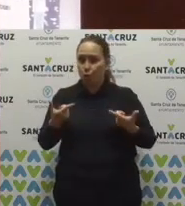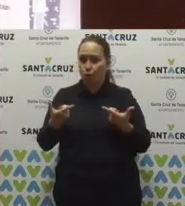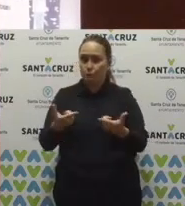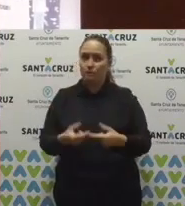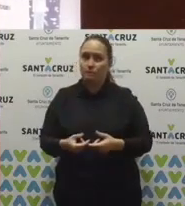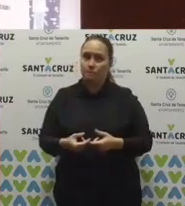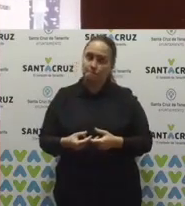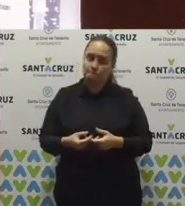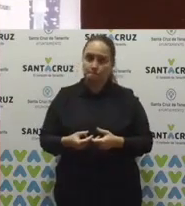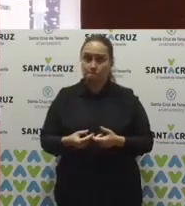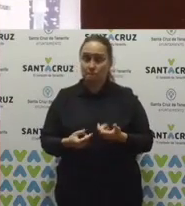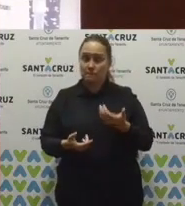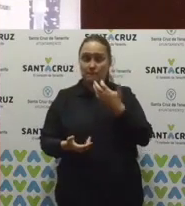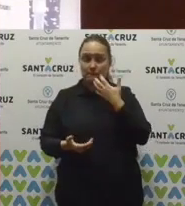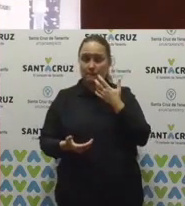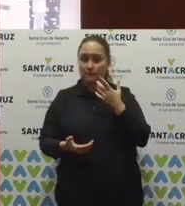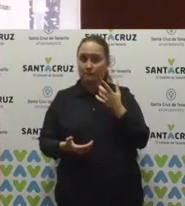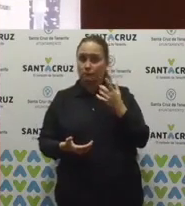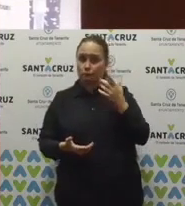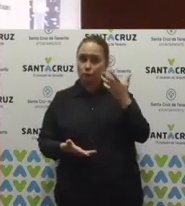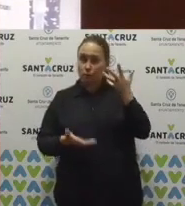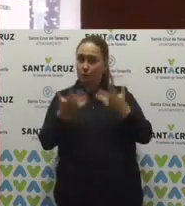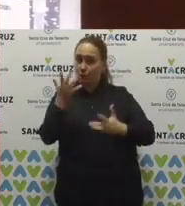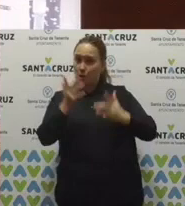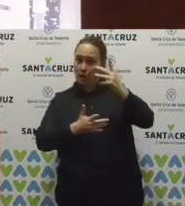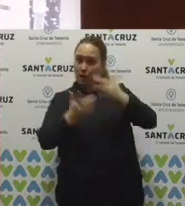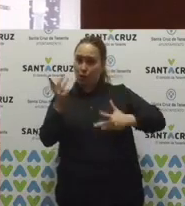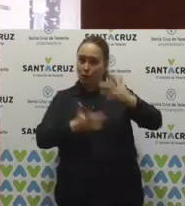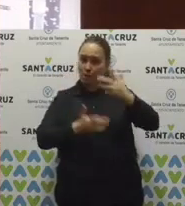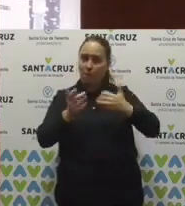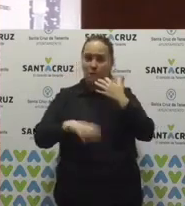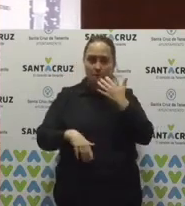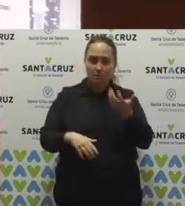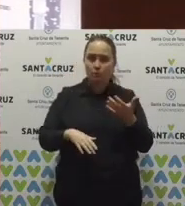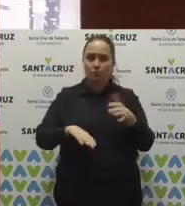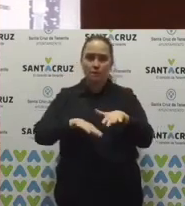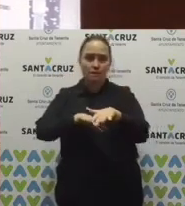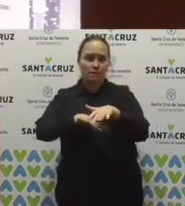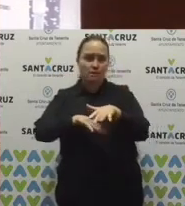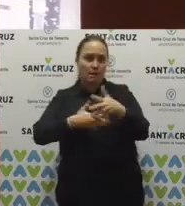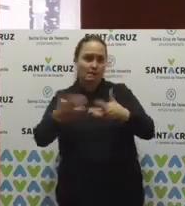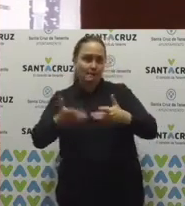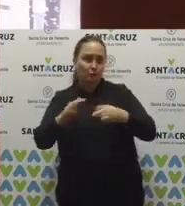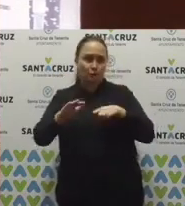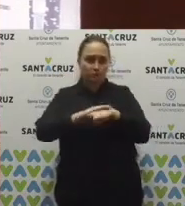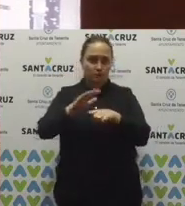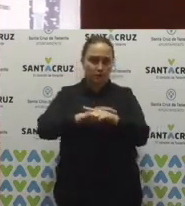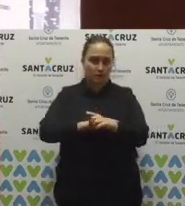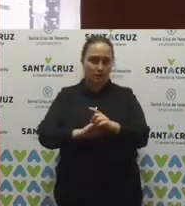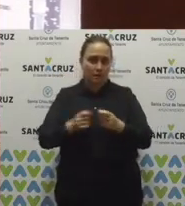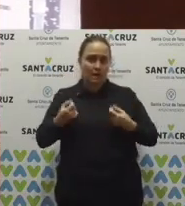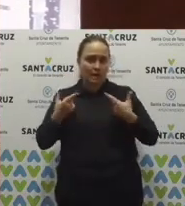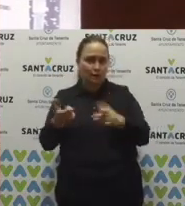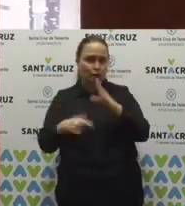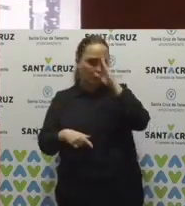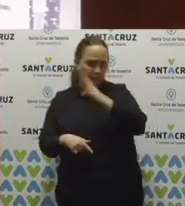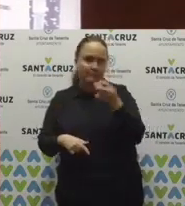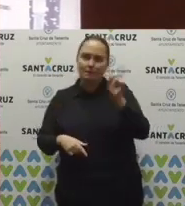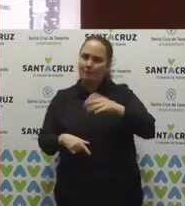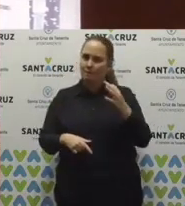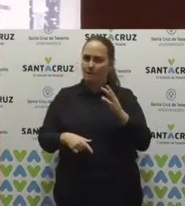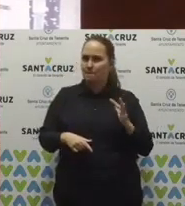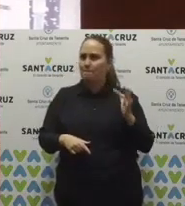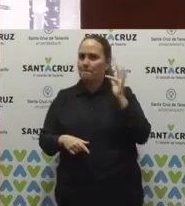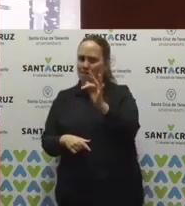computamos los gastos administrativos de la gestión directa cuidado también que es computar los